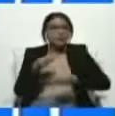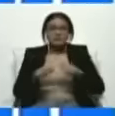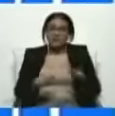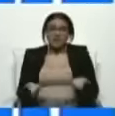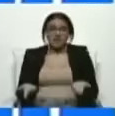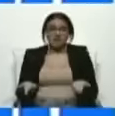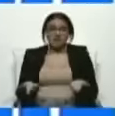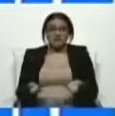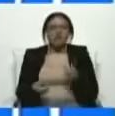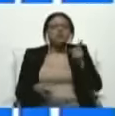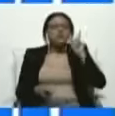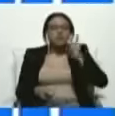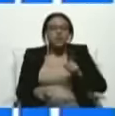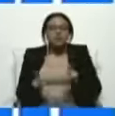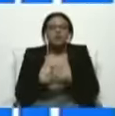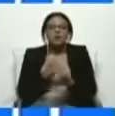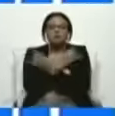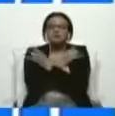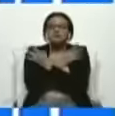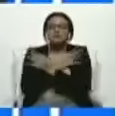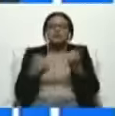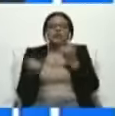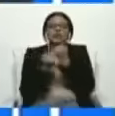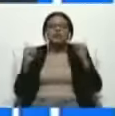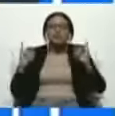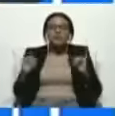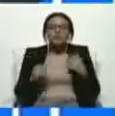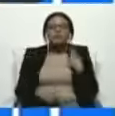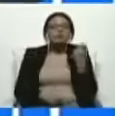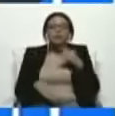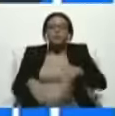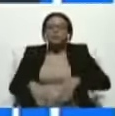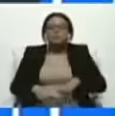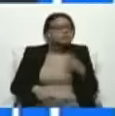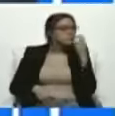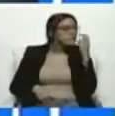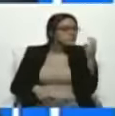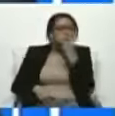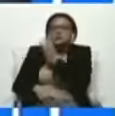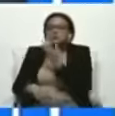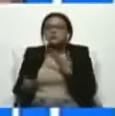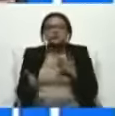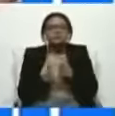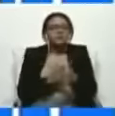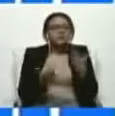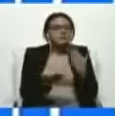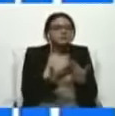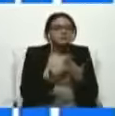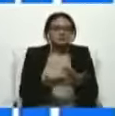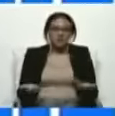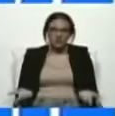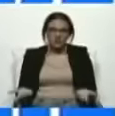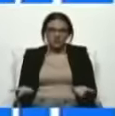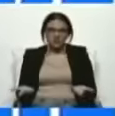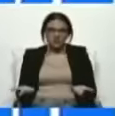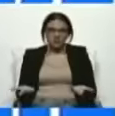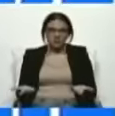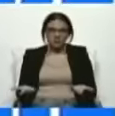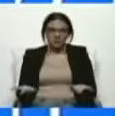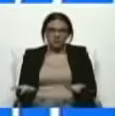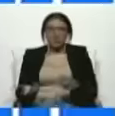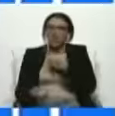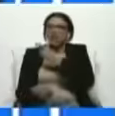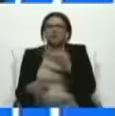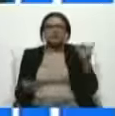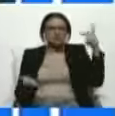a Elvis Amoroso y a Tibisay Lucena, lo ponen también, también se la levantamos a Tibisay Lucena, puesto que está muerta?